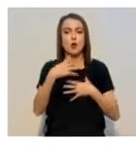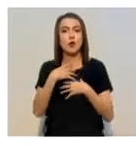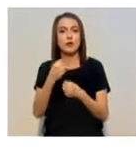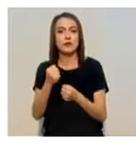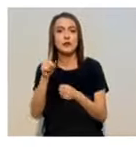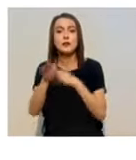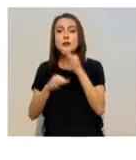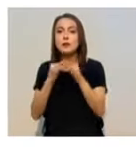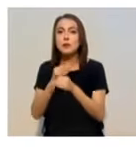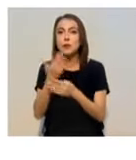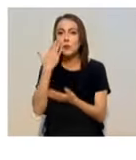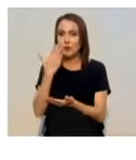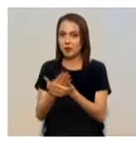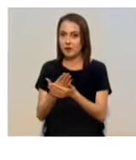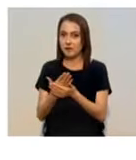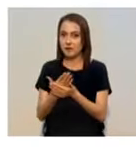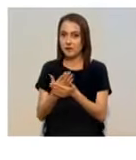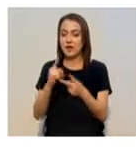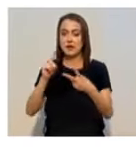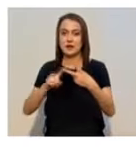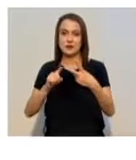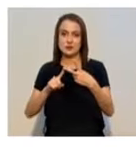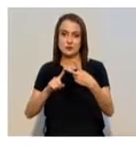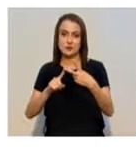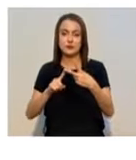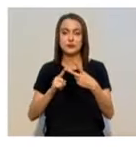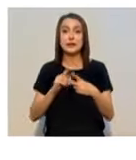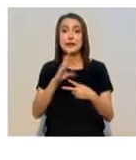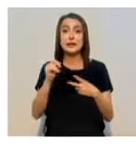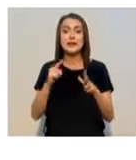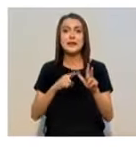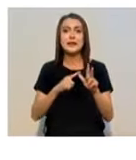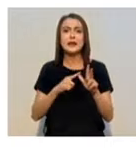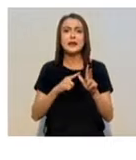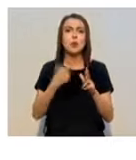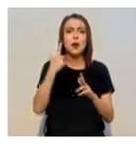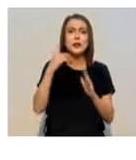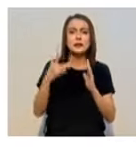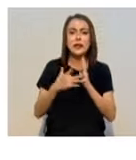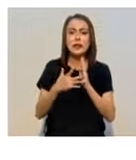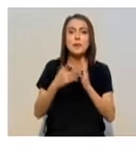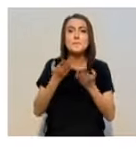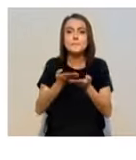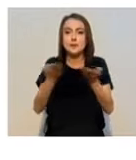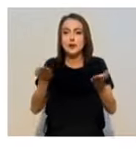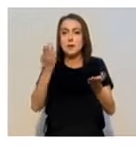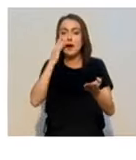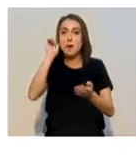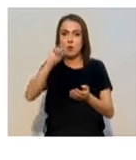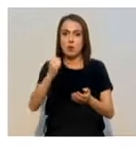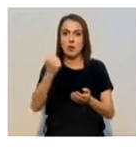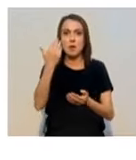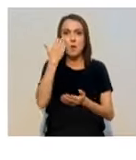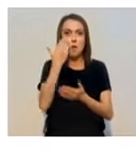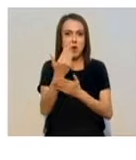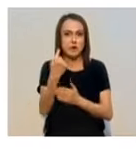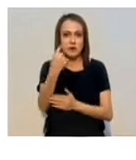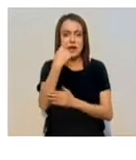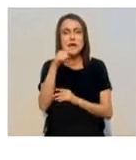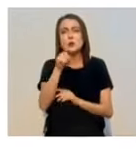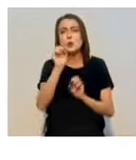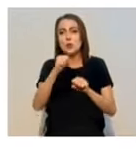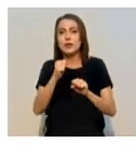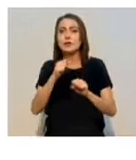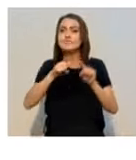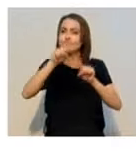confiabilidad de la prueba, que también es lo que vimos en el segundo slide, y la técnica y los materiales para la toma de muestra, que son cosas que pueden alterar